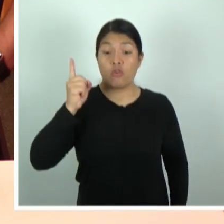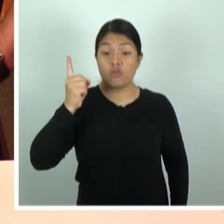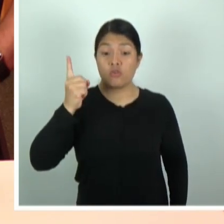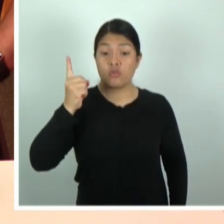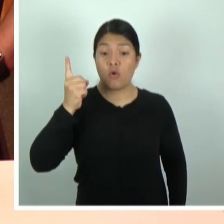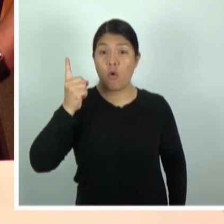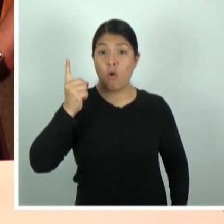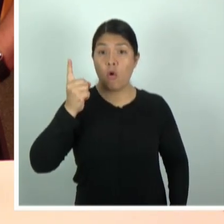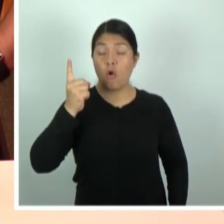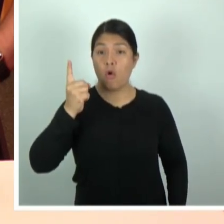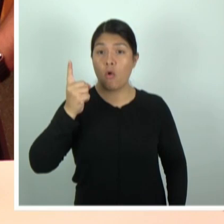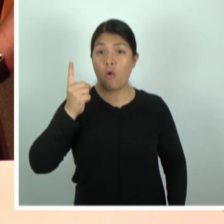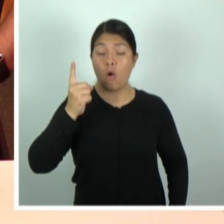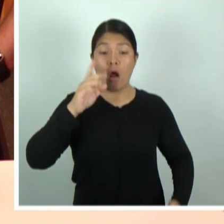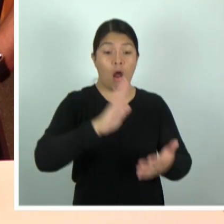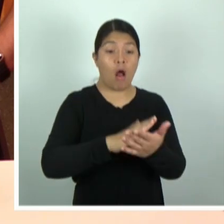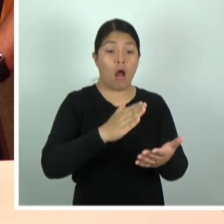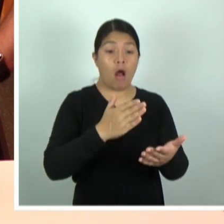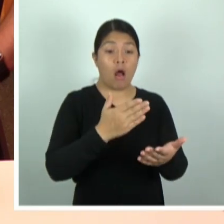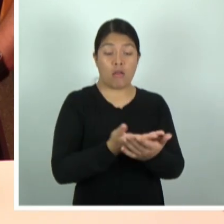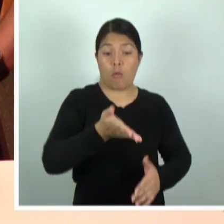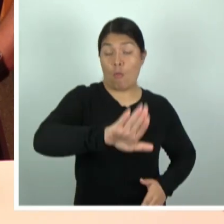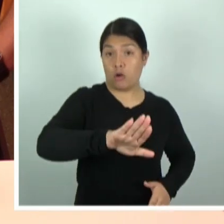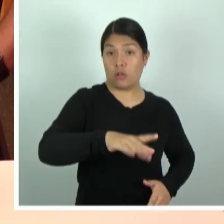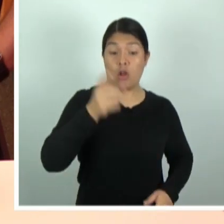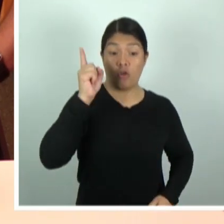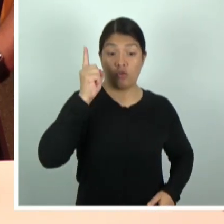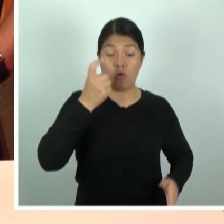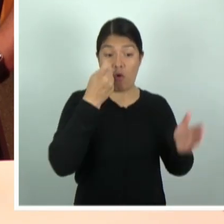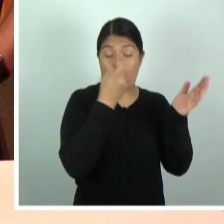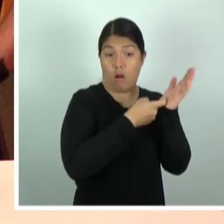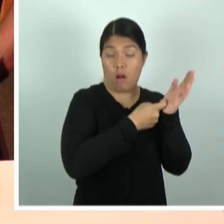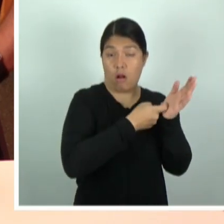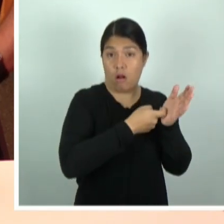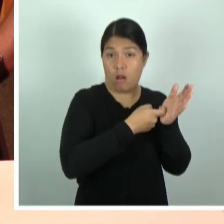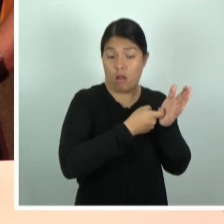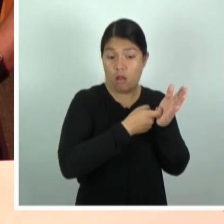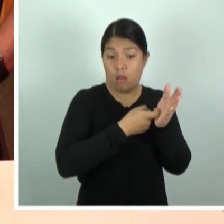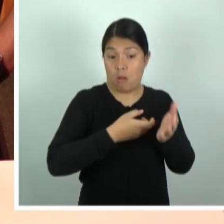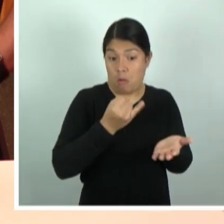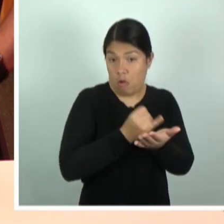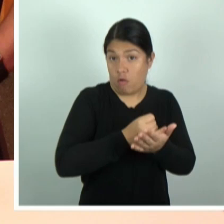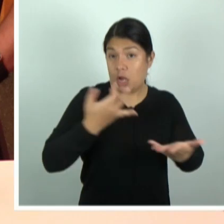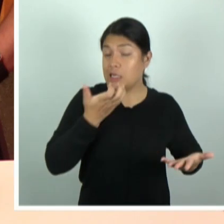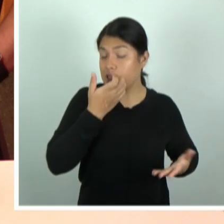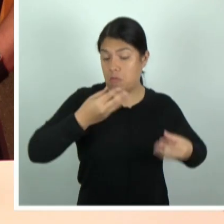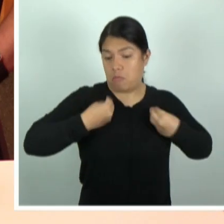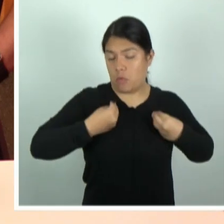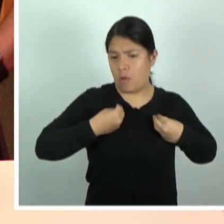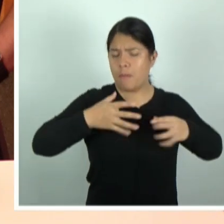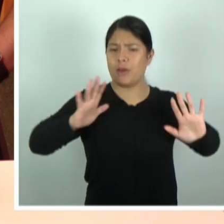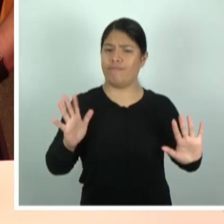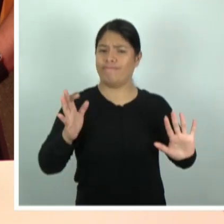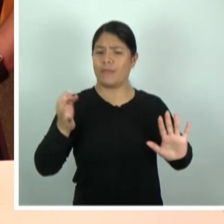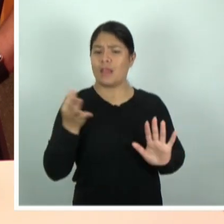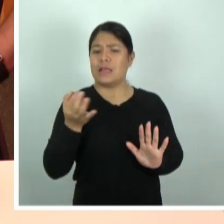válido mientras uno vive. Pero ¿qué pasa si uno muere y resucita?